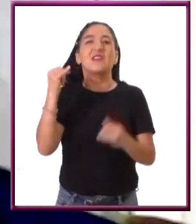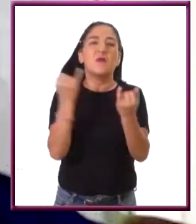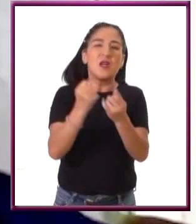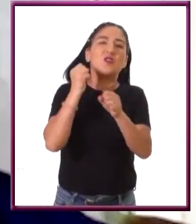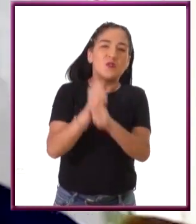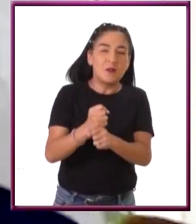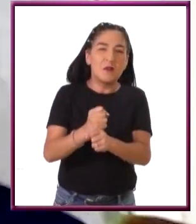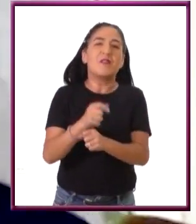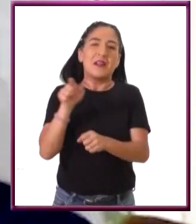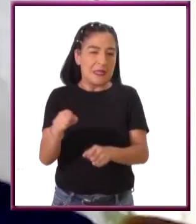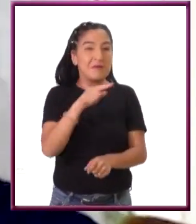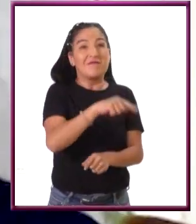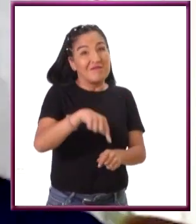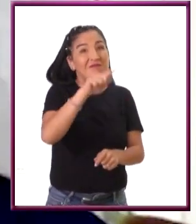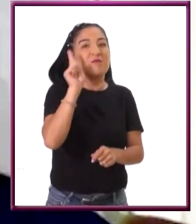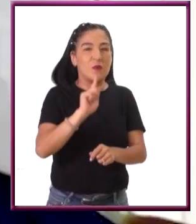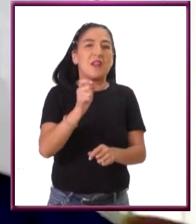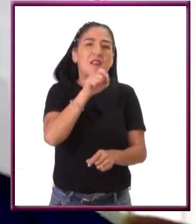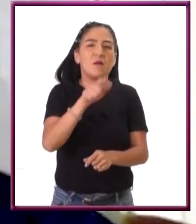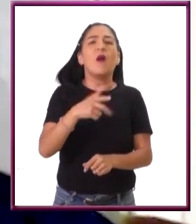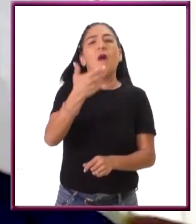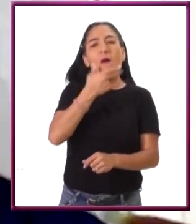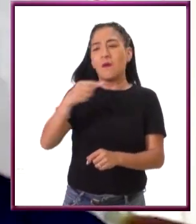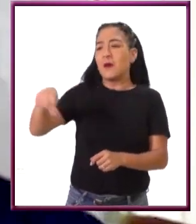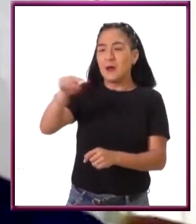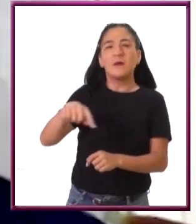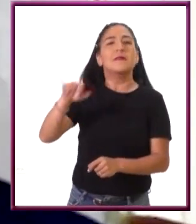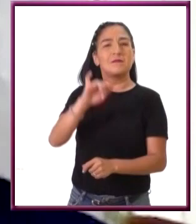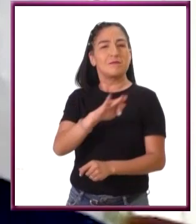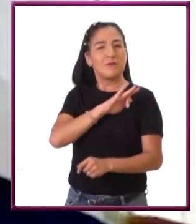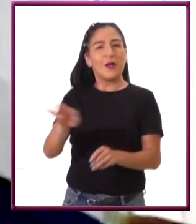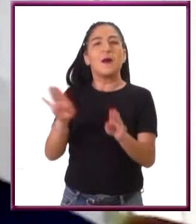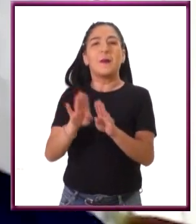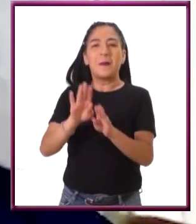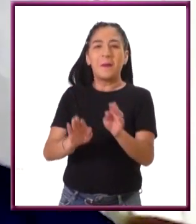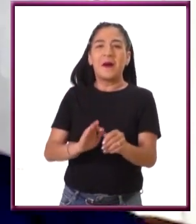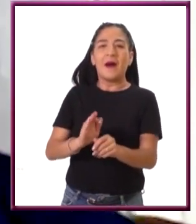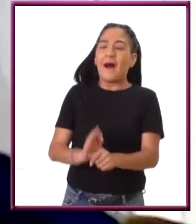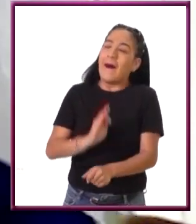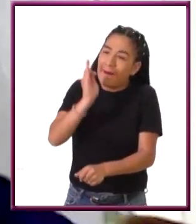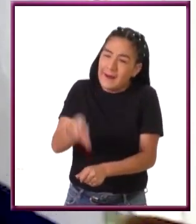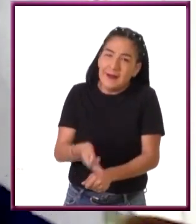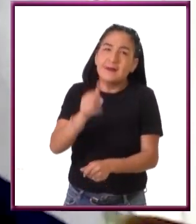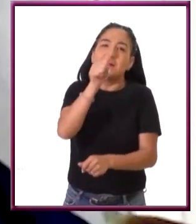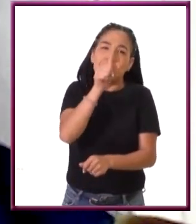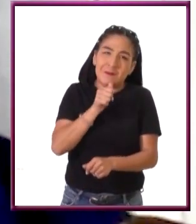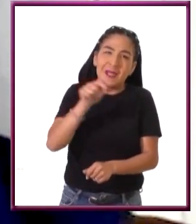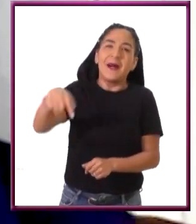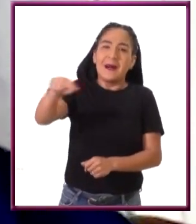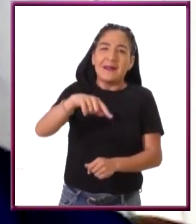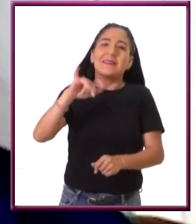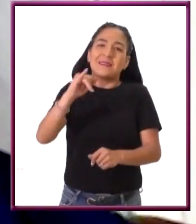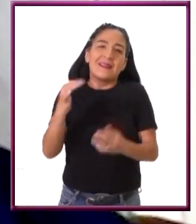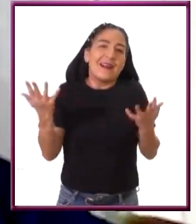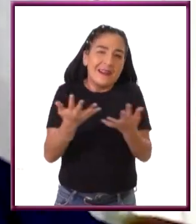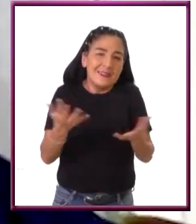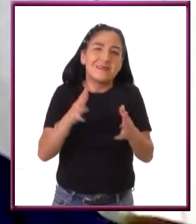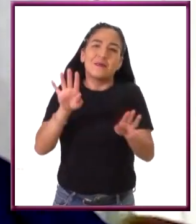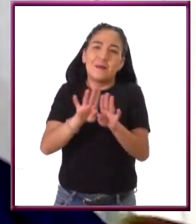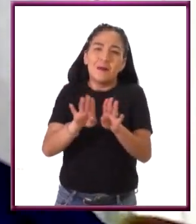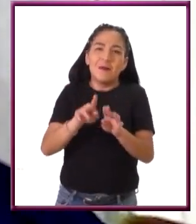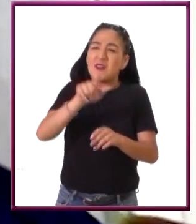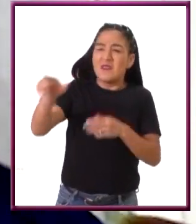les hemos permitido como esta serie de inspiraciones extrahumanas que incluso no solo se